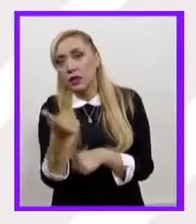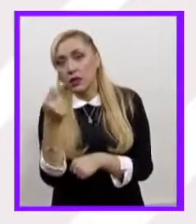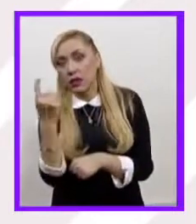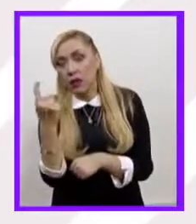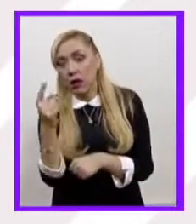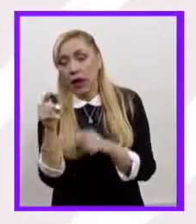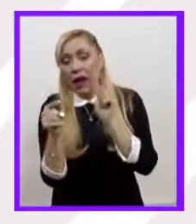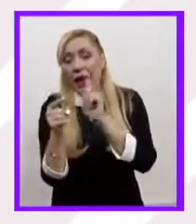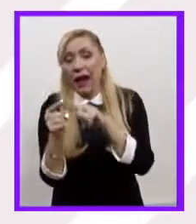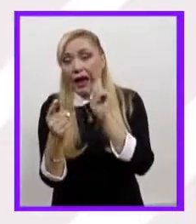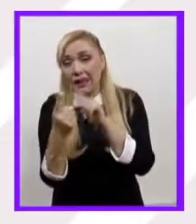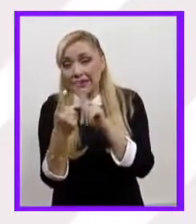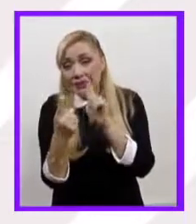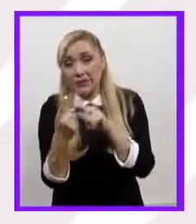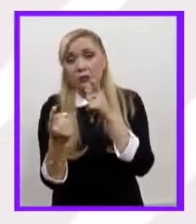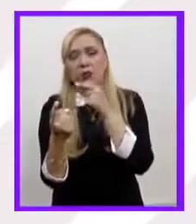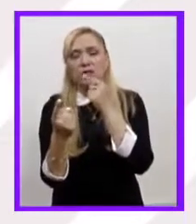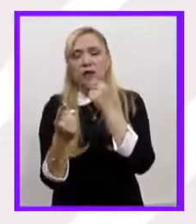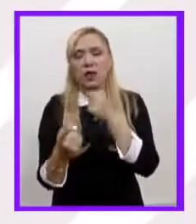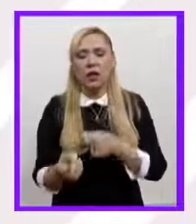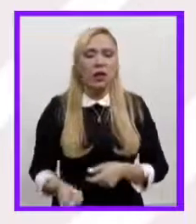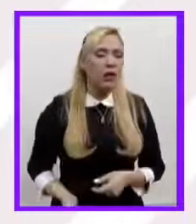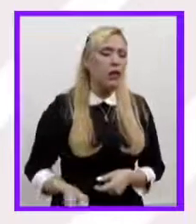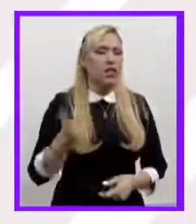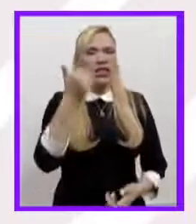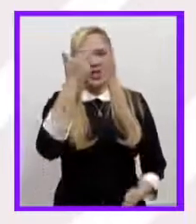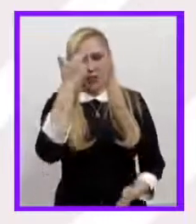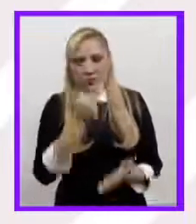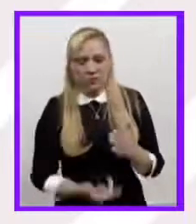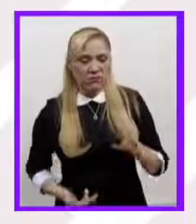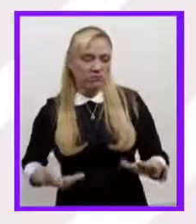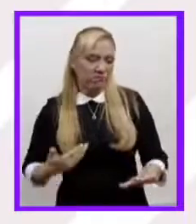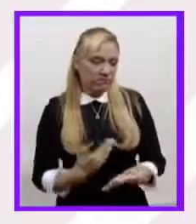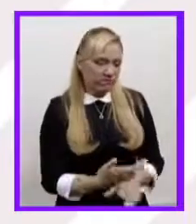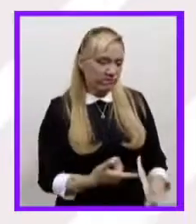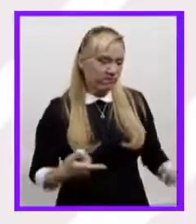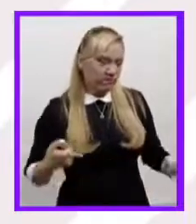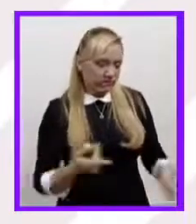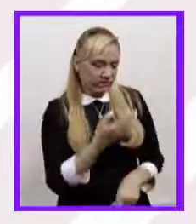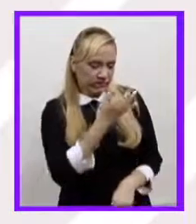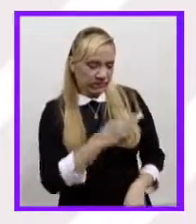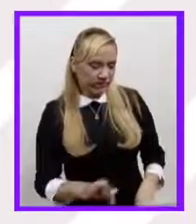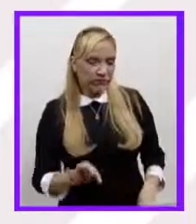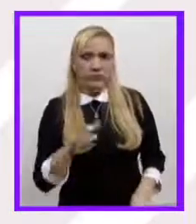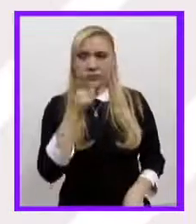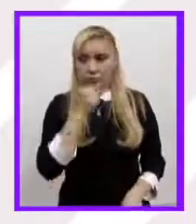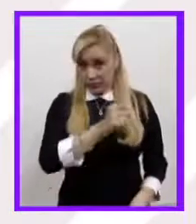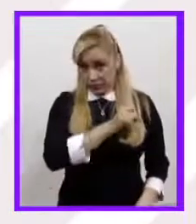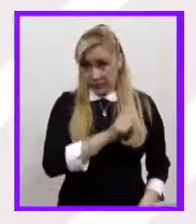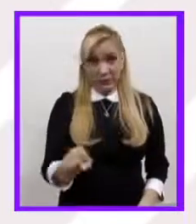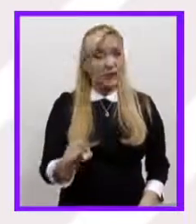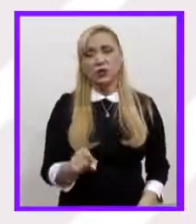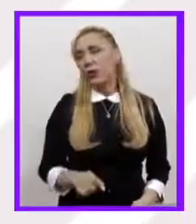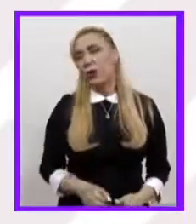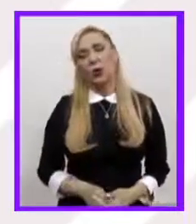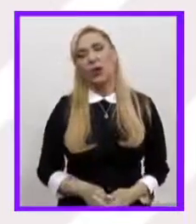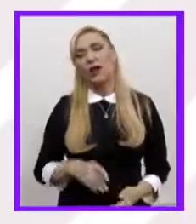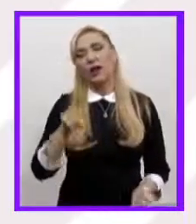de violaciones en nombre de los derechos, pero insisto, no tiene que ver con un policía malvado, sino tiene que ver con una estructura y con un